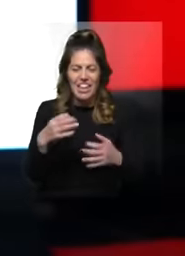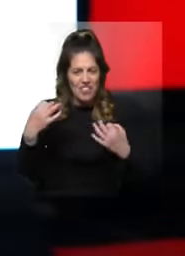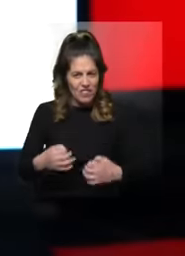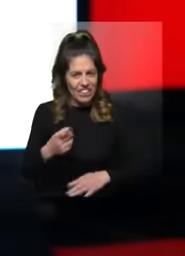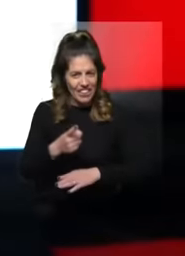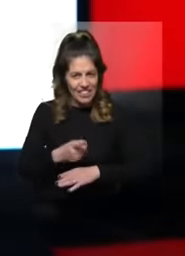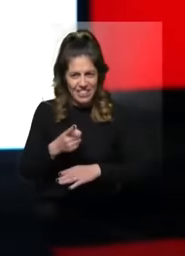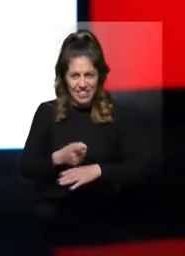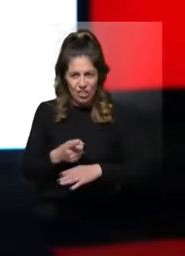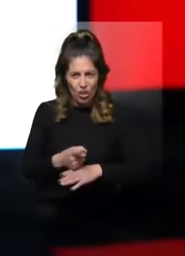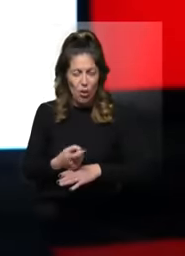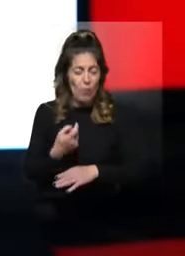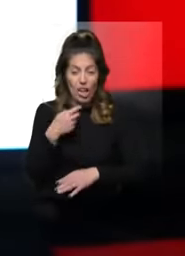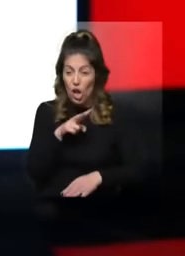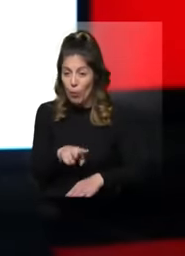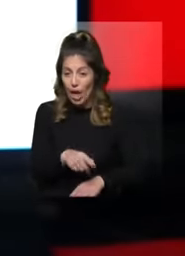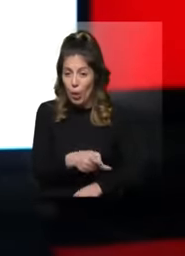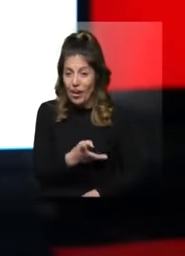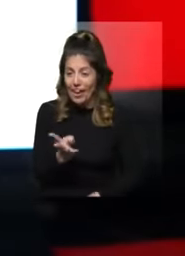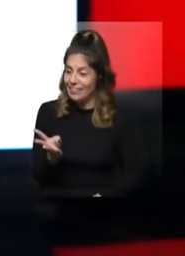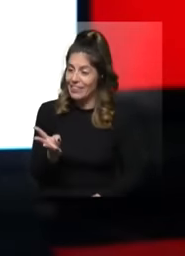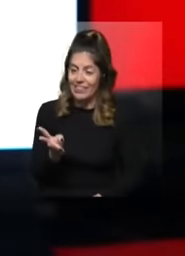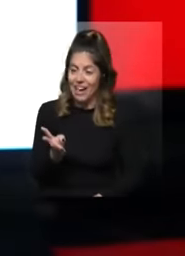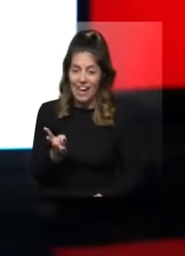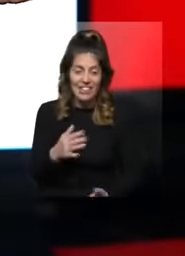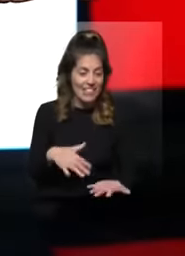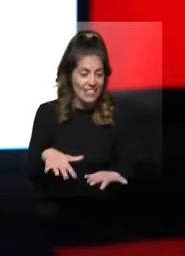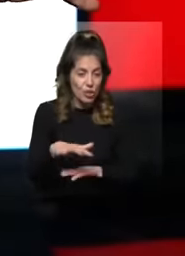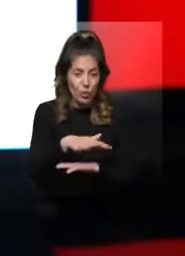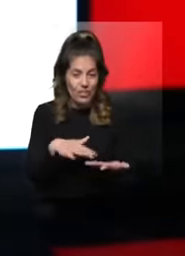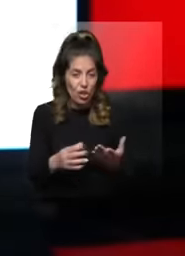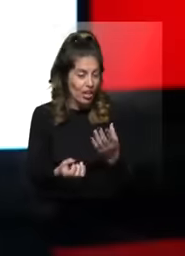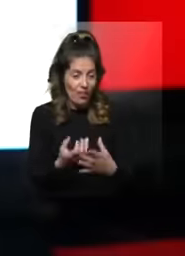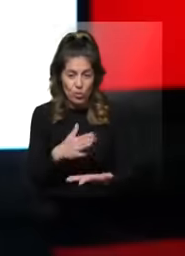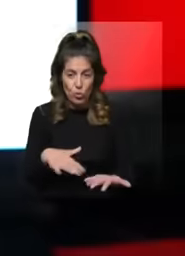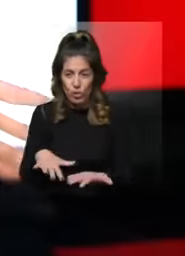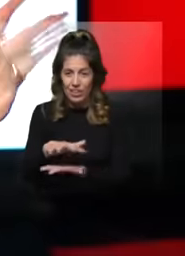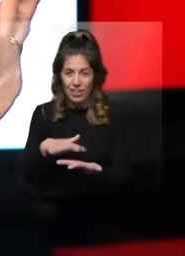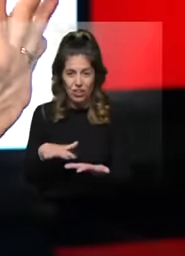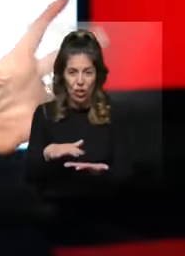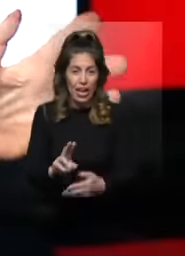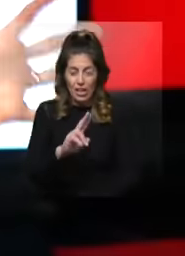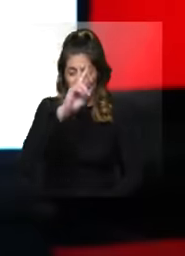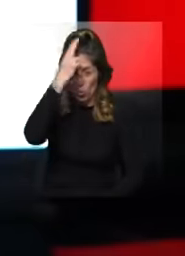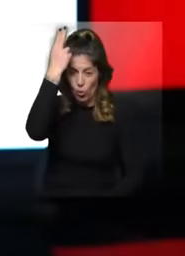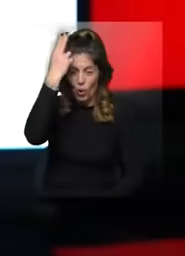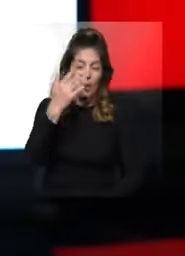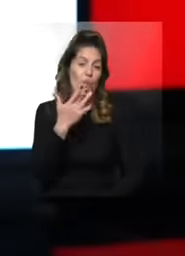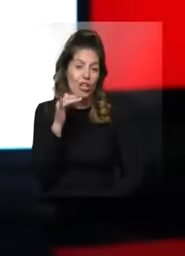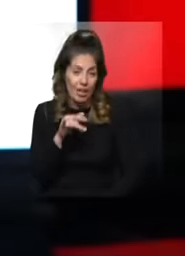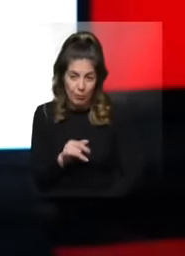porque lo veo en una cantidad de circunstancias que van sucediendo en Uruguay, por ejemplo,